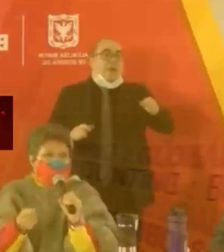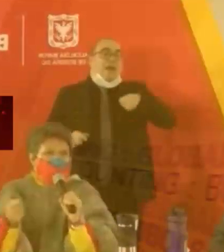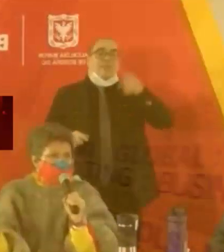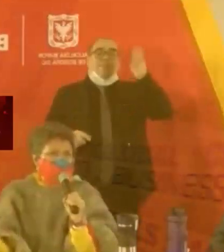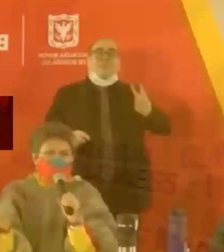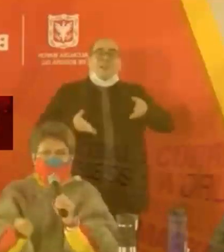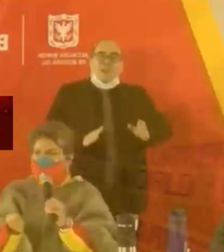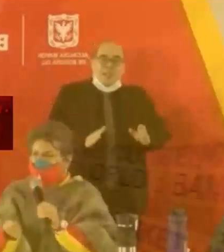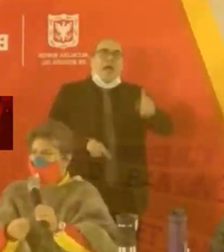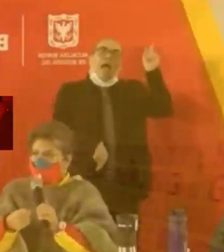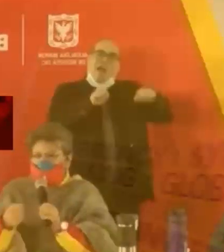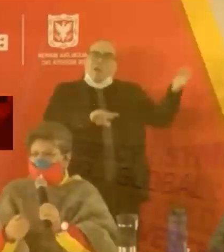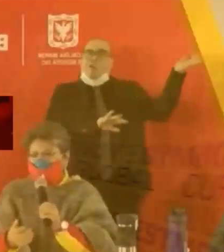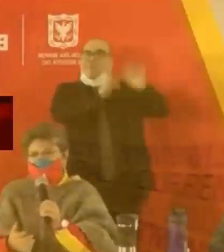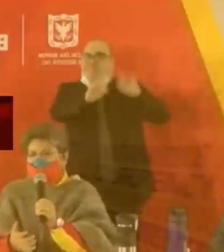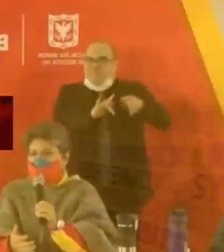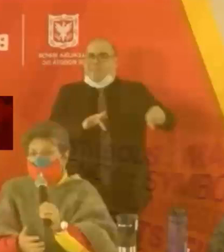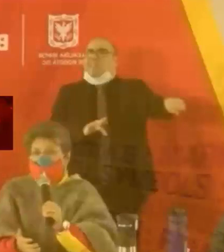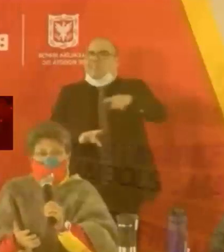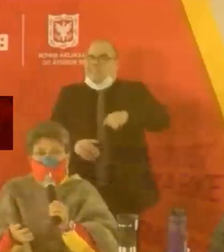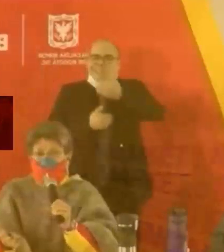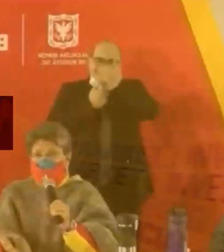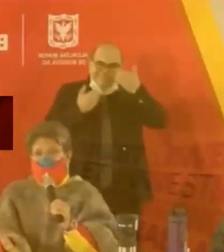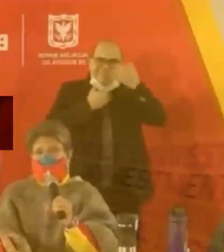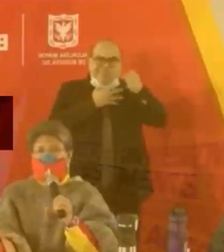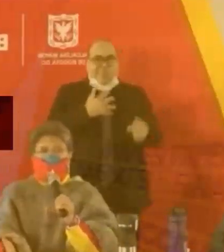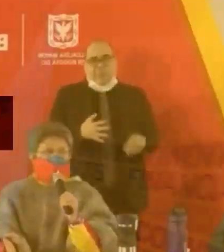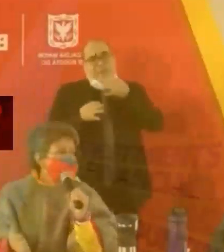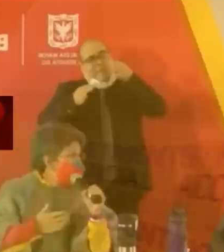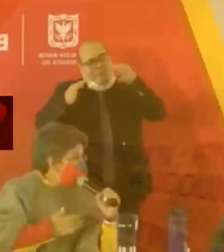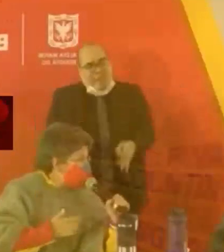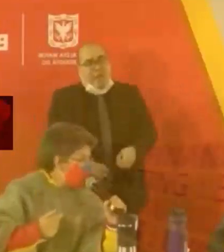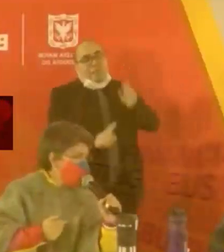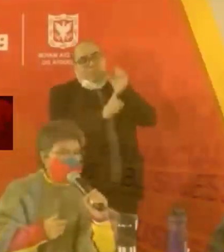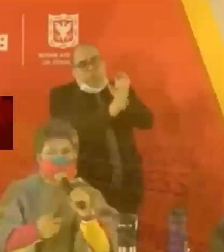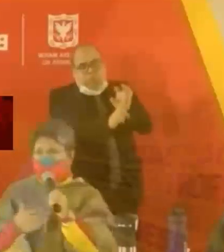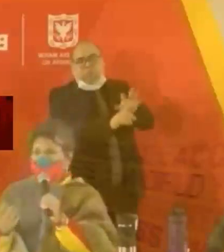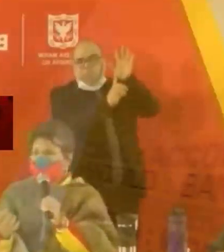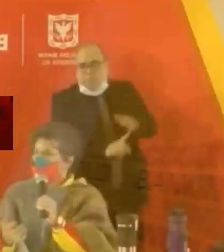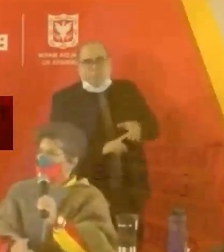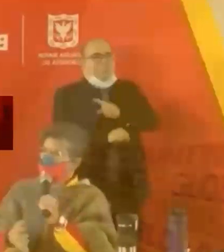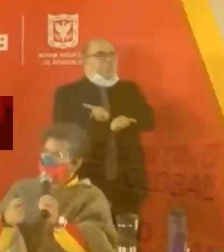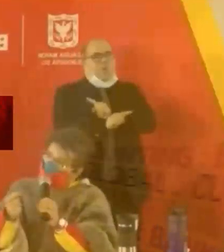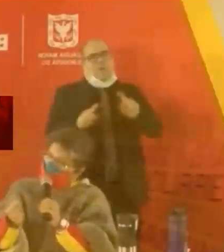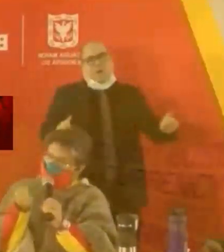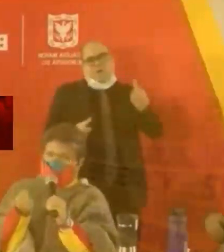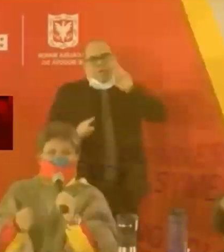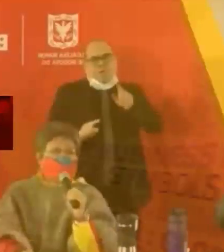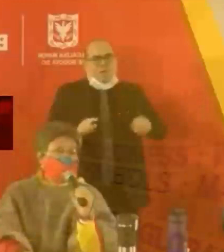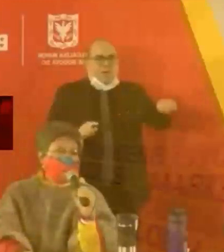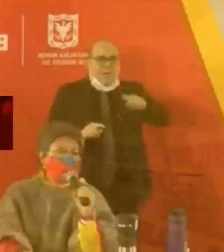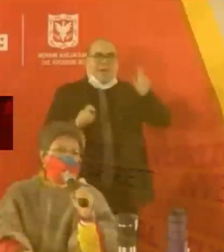de la misma población o de los organismos de seguridad, y por esa razón es que la organización pues la ha declarado persona no grata porque creemos que